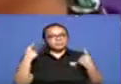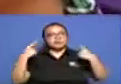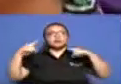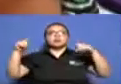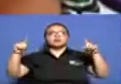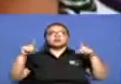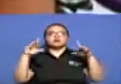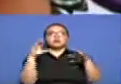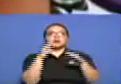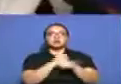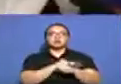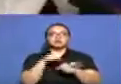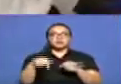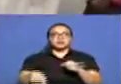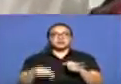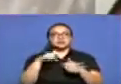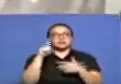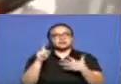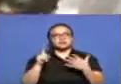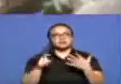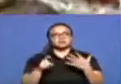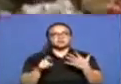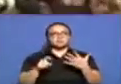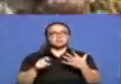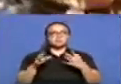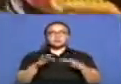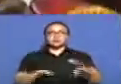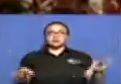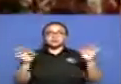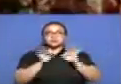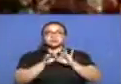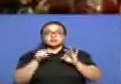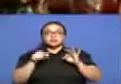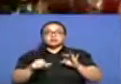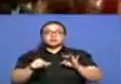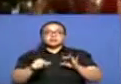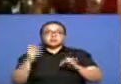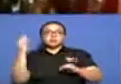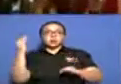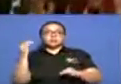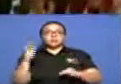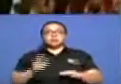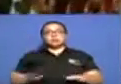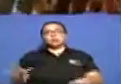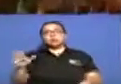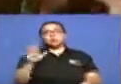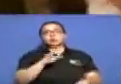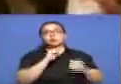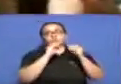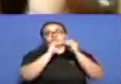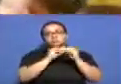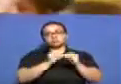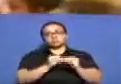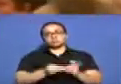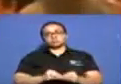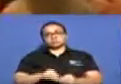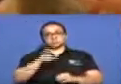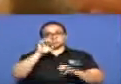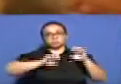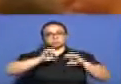ejecutar este censo. La importancia del mismo también radica en que todas las cifras estadísticas que se recopilen